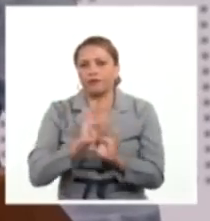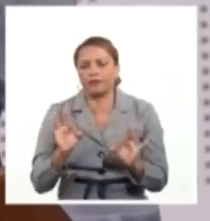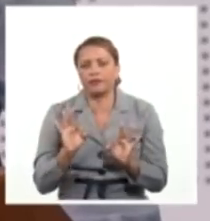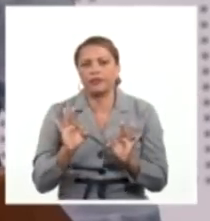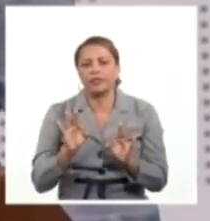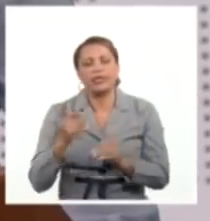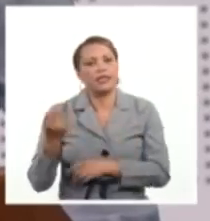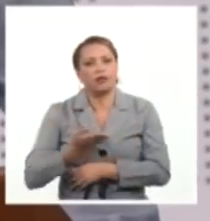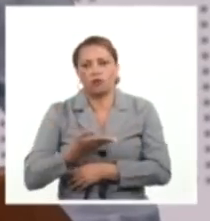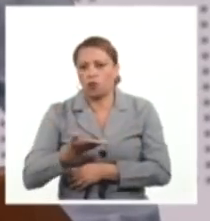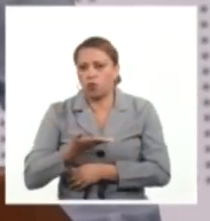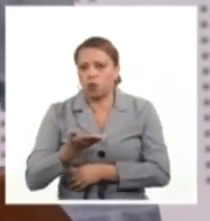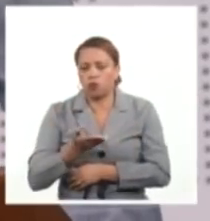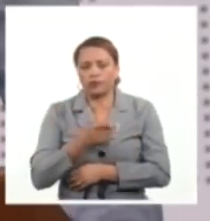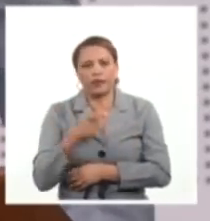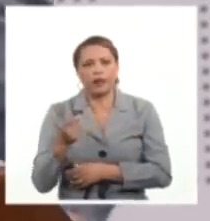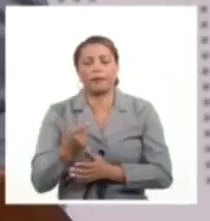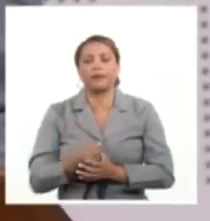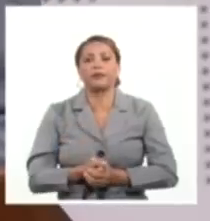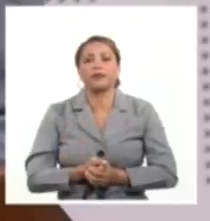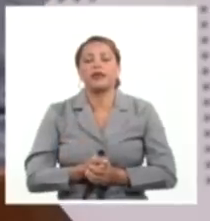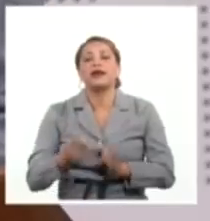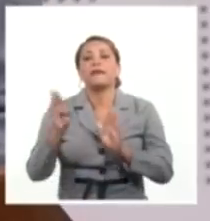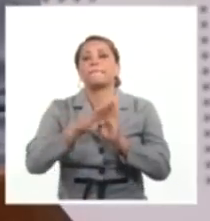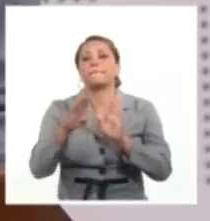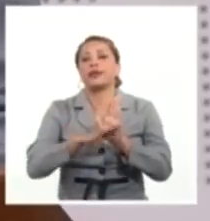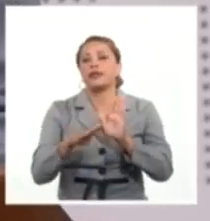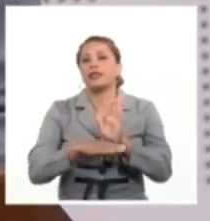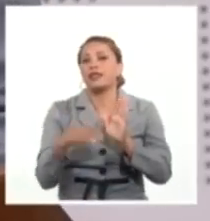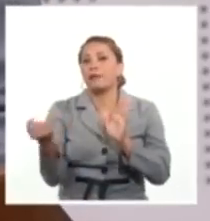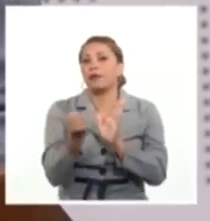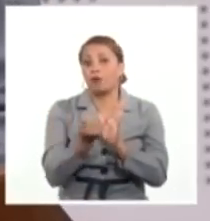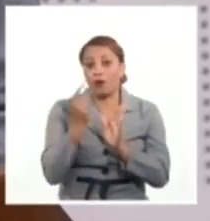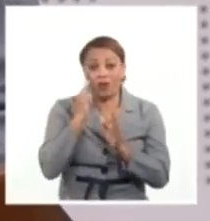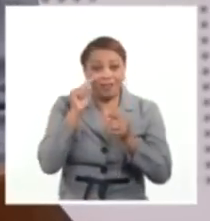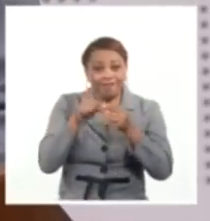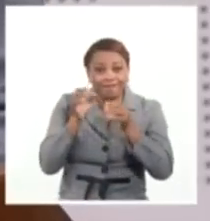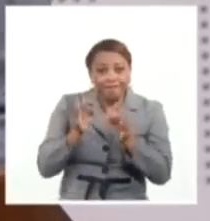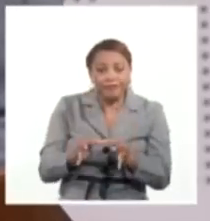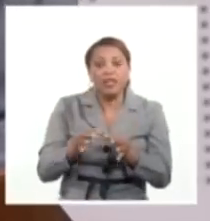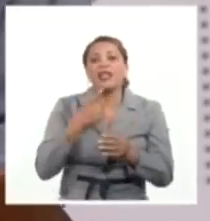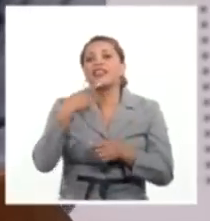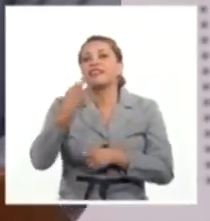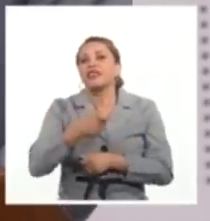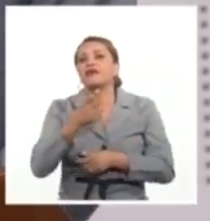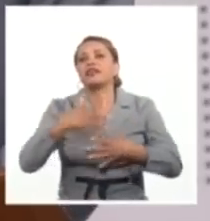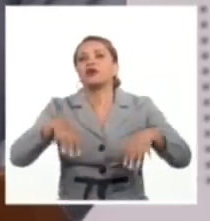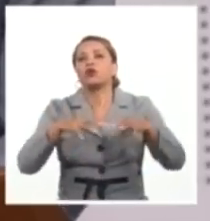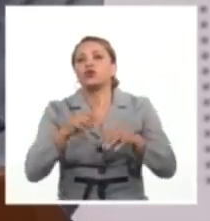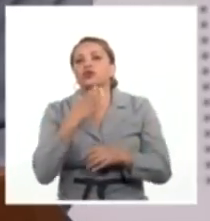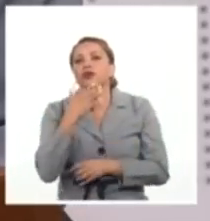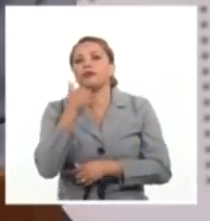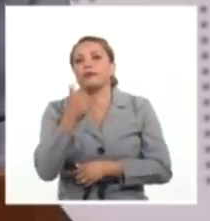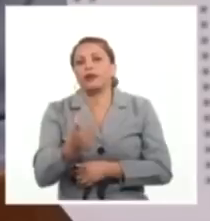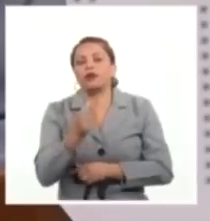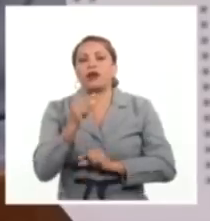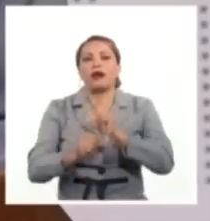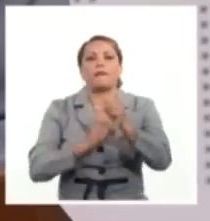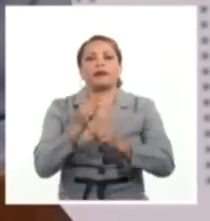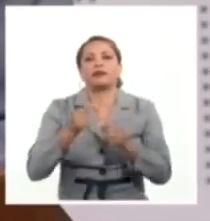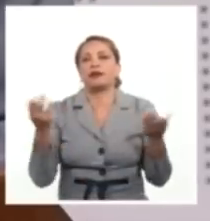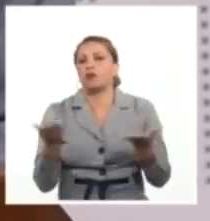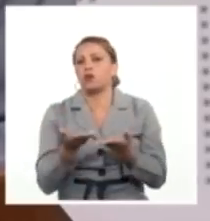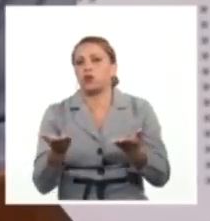y rapidez. Las medidas aprobadas con ese fin deben crear las condiciones para avanzar con mayor